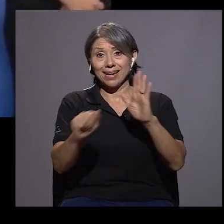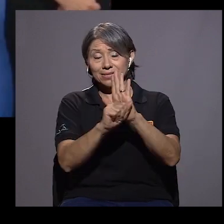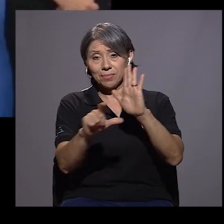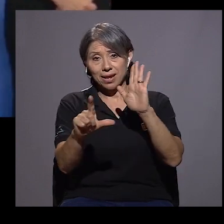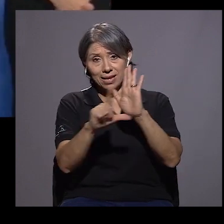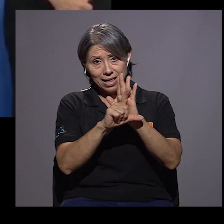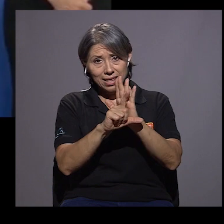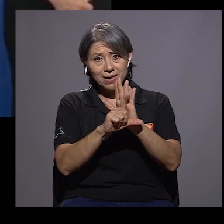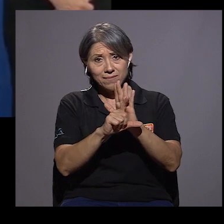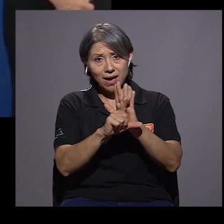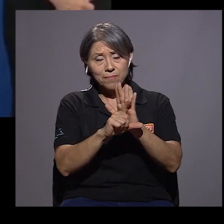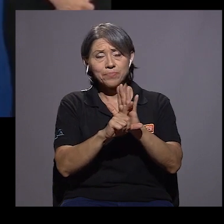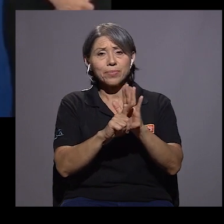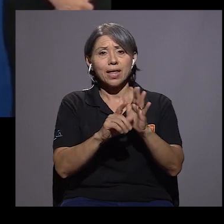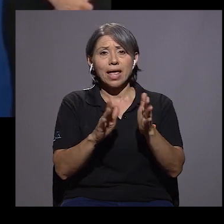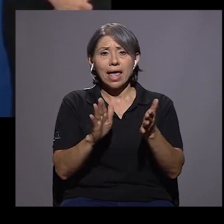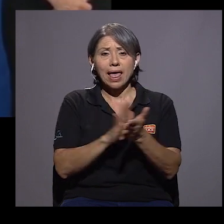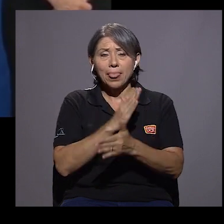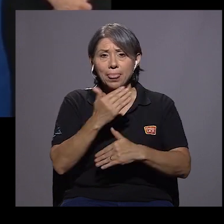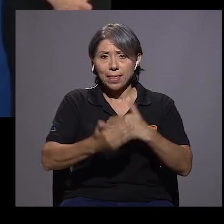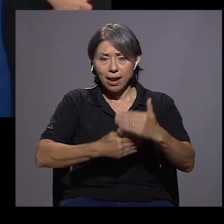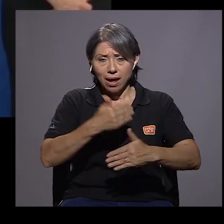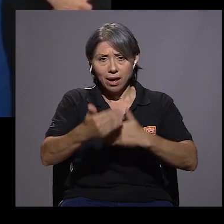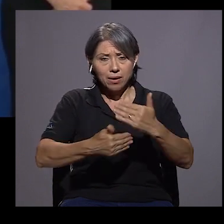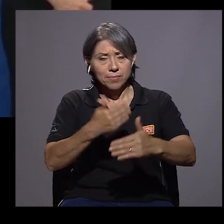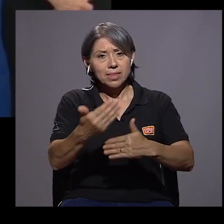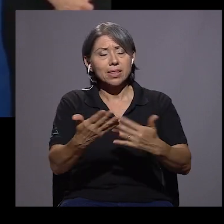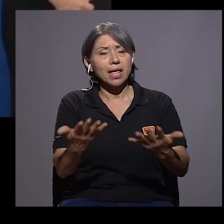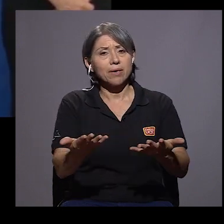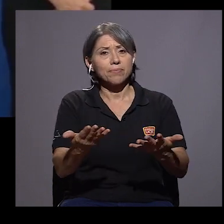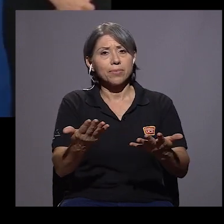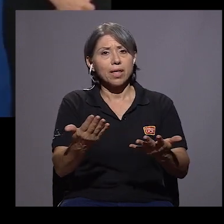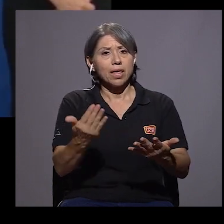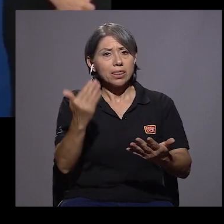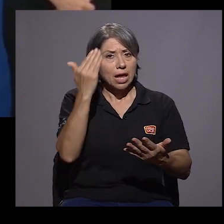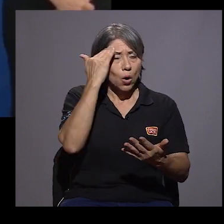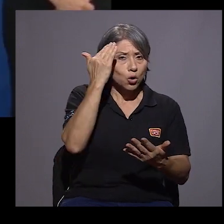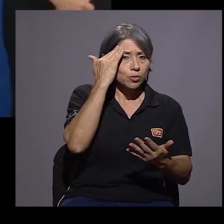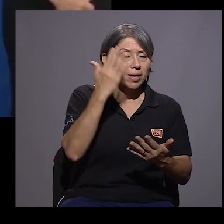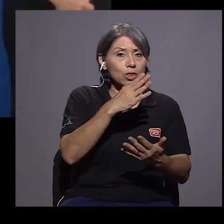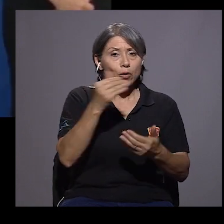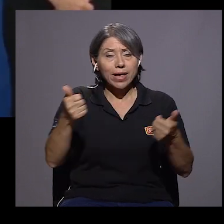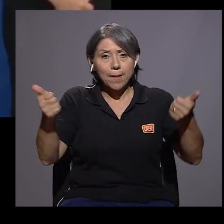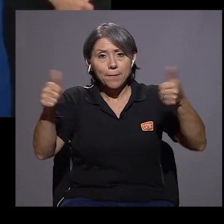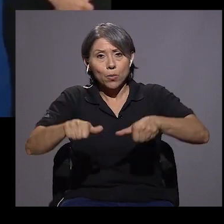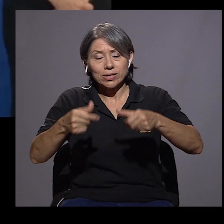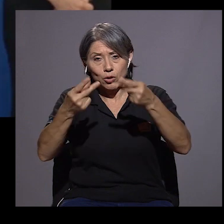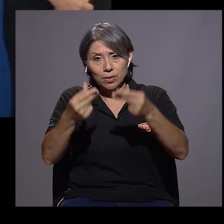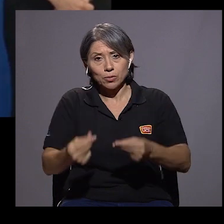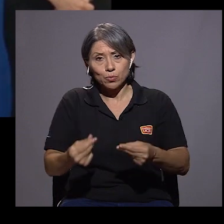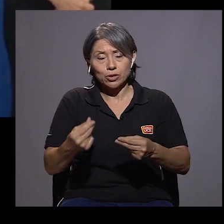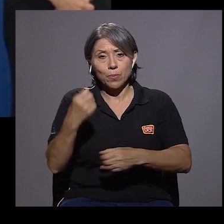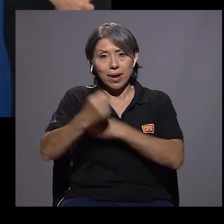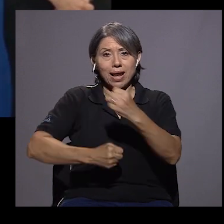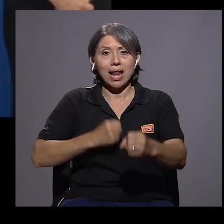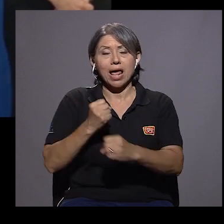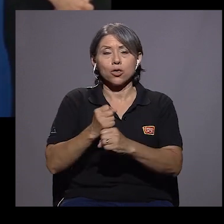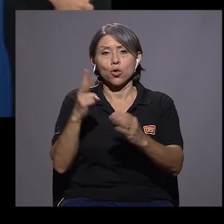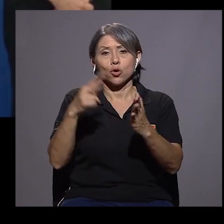En la Asamblea Legislativa el trámite de conocimiento y aprobación del presupuesto para el